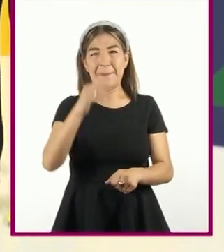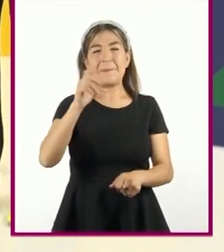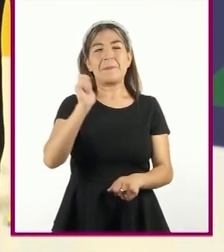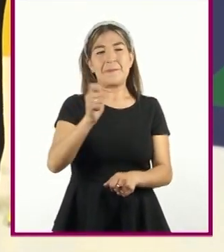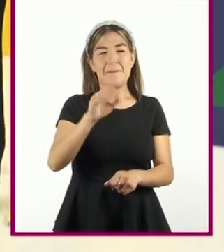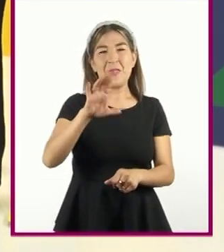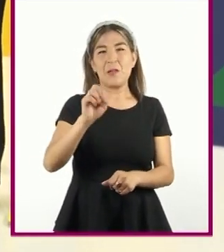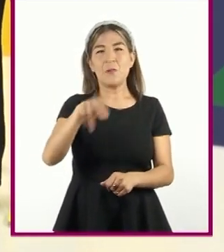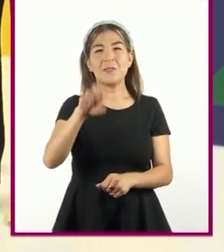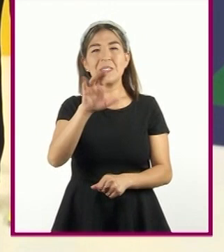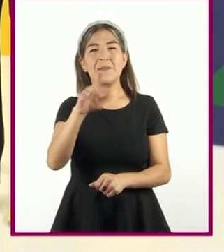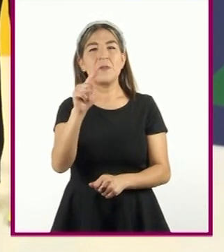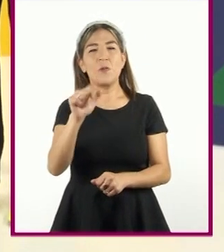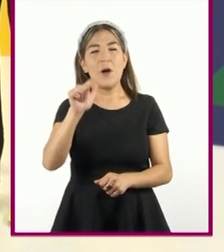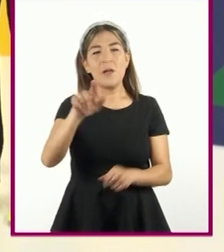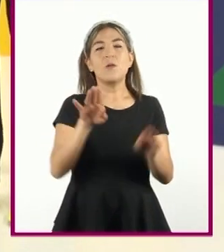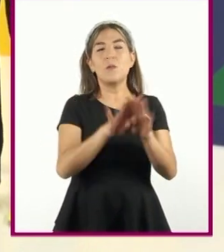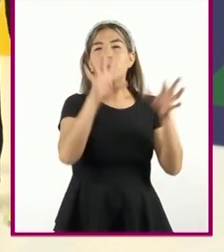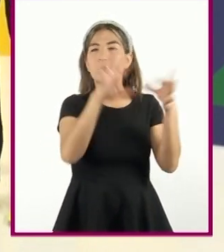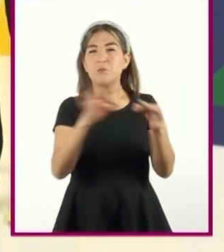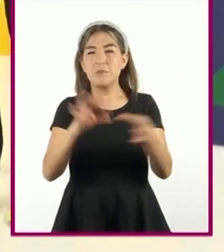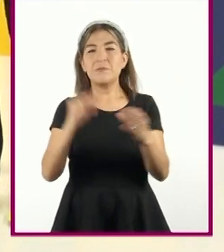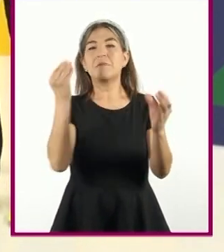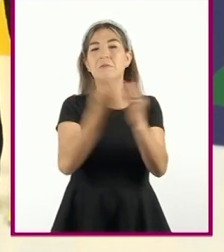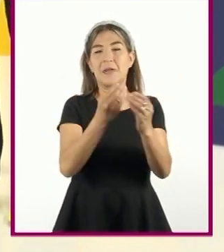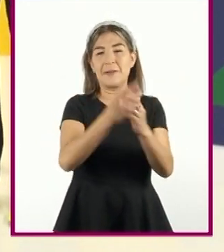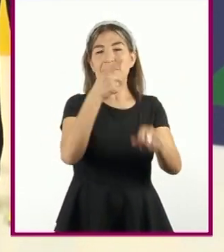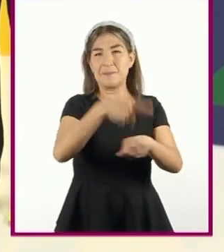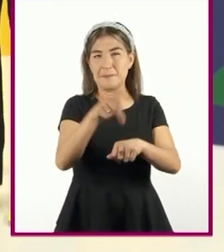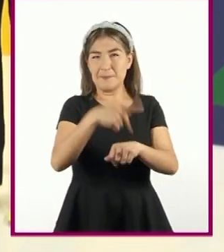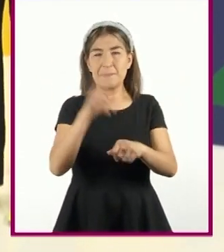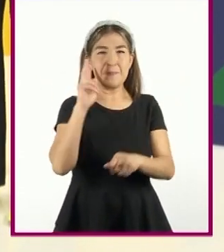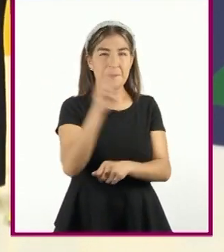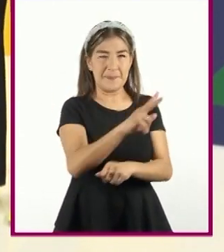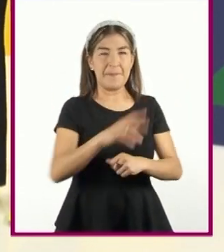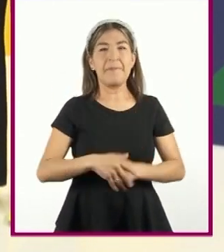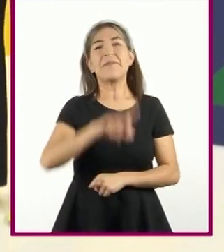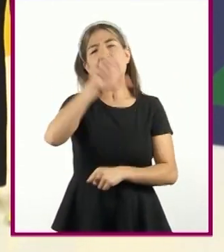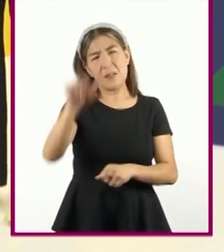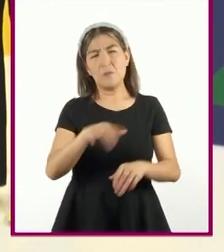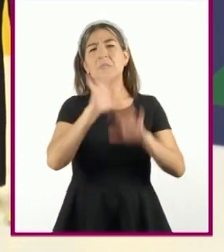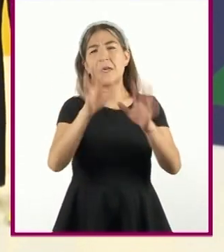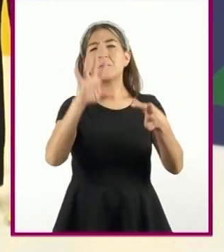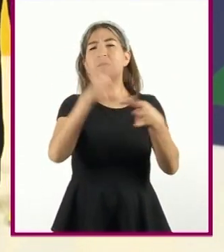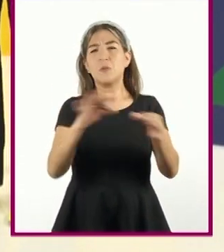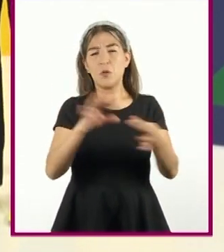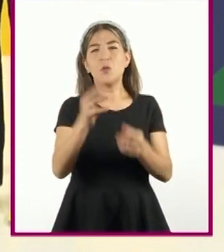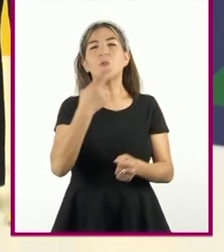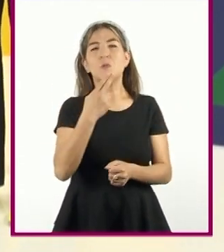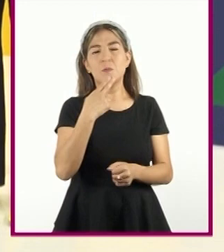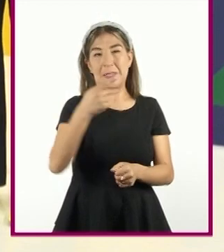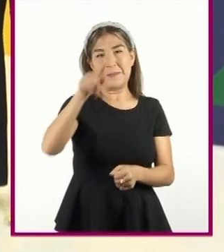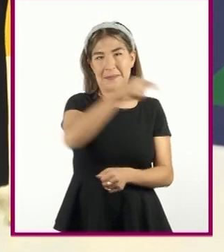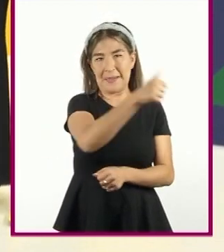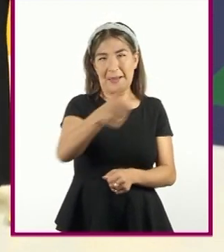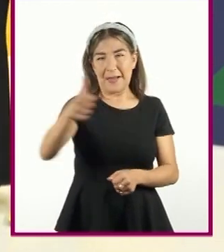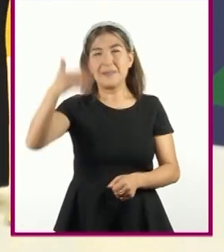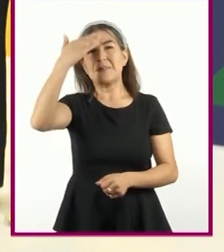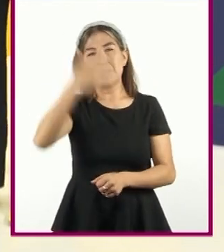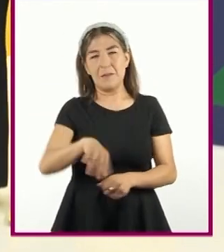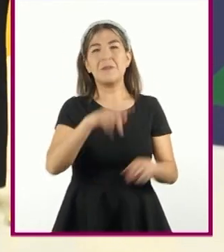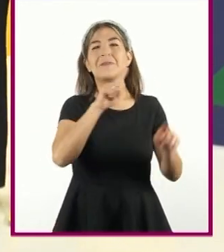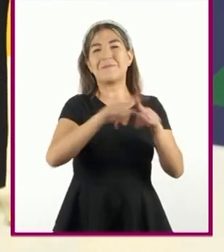la clasificación de los riesgos. Más adelante tendremos la oportunidad de utilizar nuestros conocimientos en